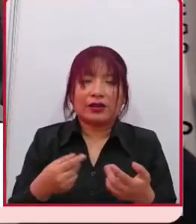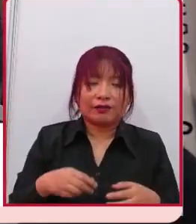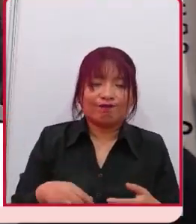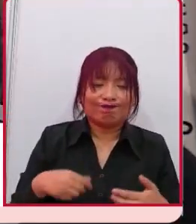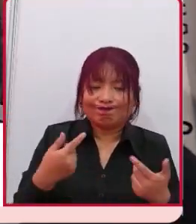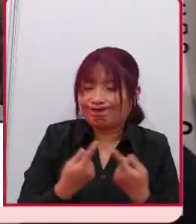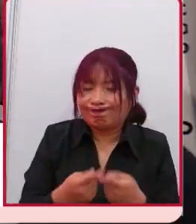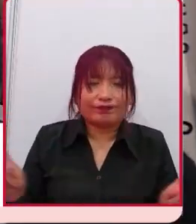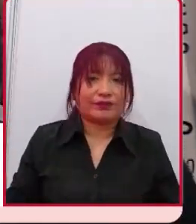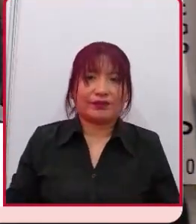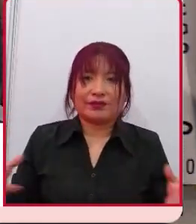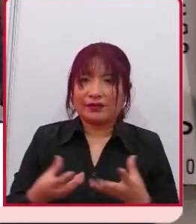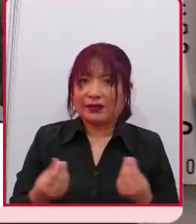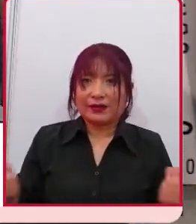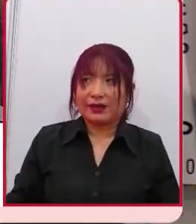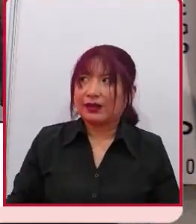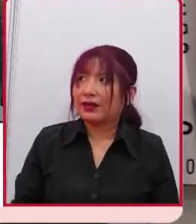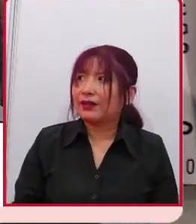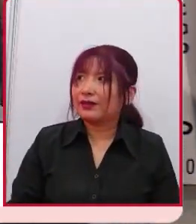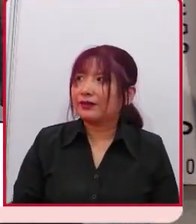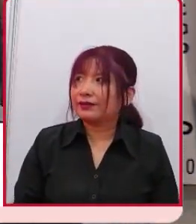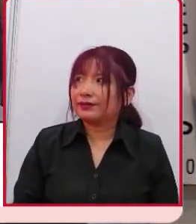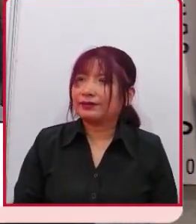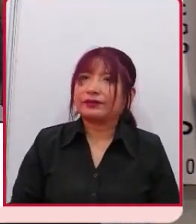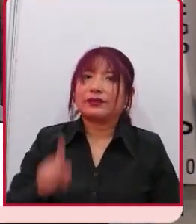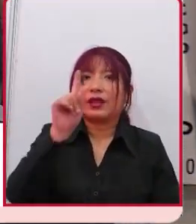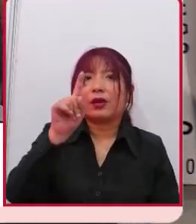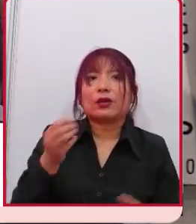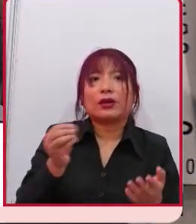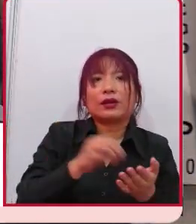una siguiente pregunta, ya que tenemos unos minutos más.